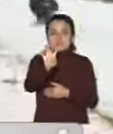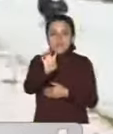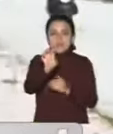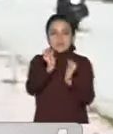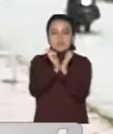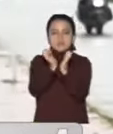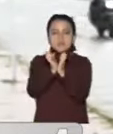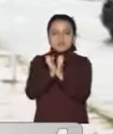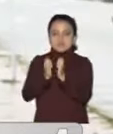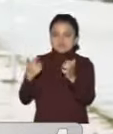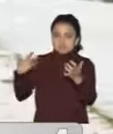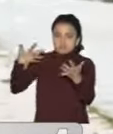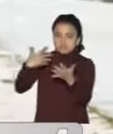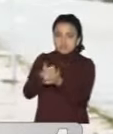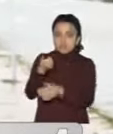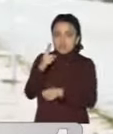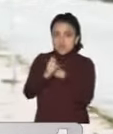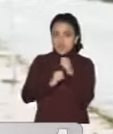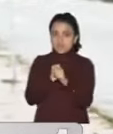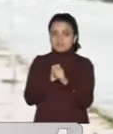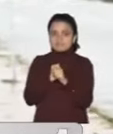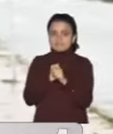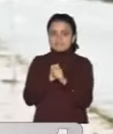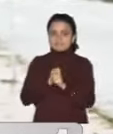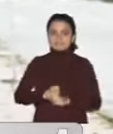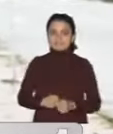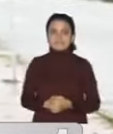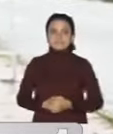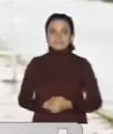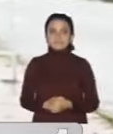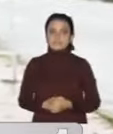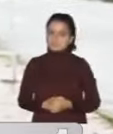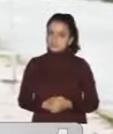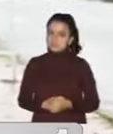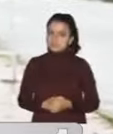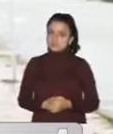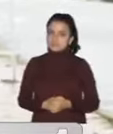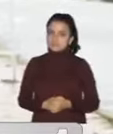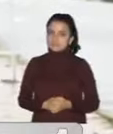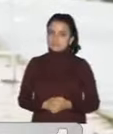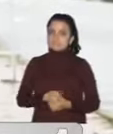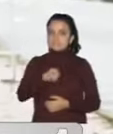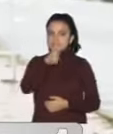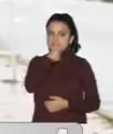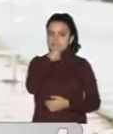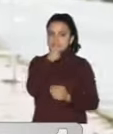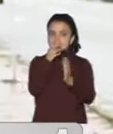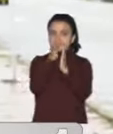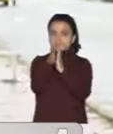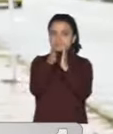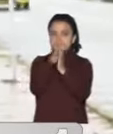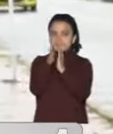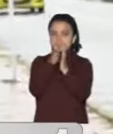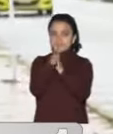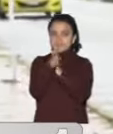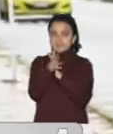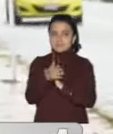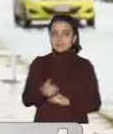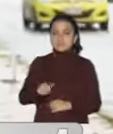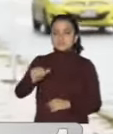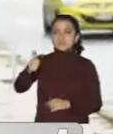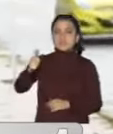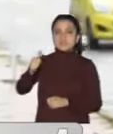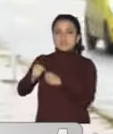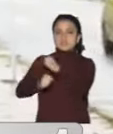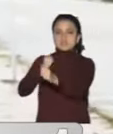Prada. Y varios actos de intolerancia se han presentado en la capital del país en las últimas horas. Por uno de esos actos, un menor de tan solo 10 años